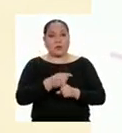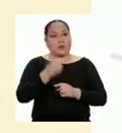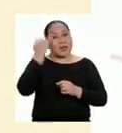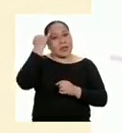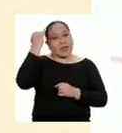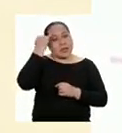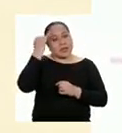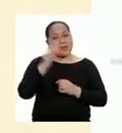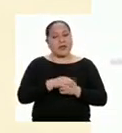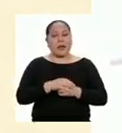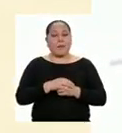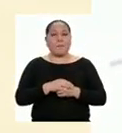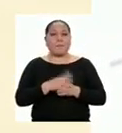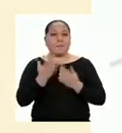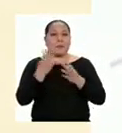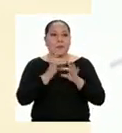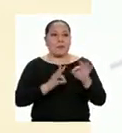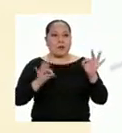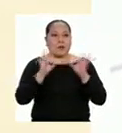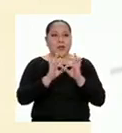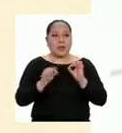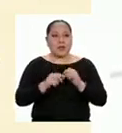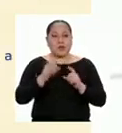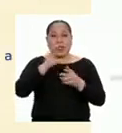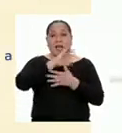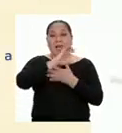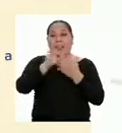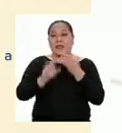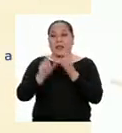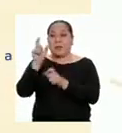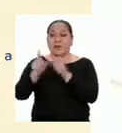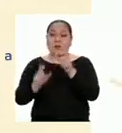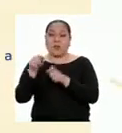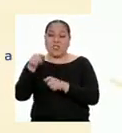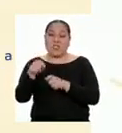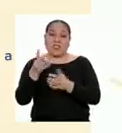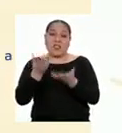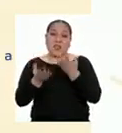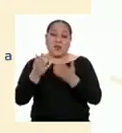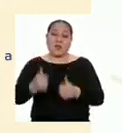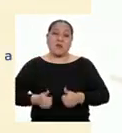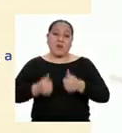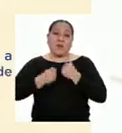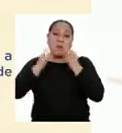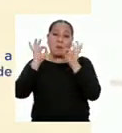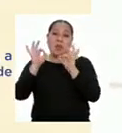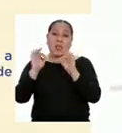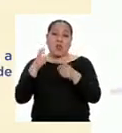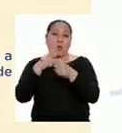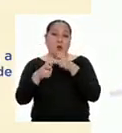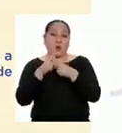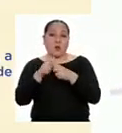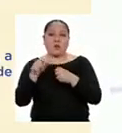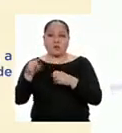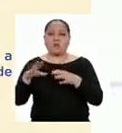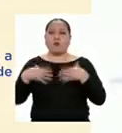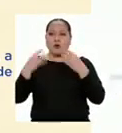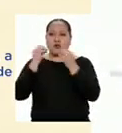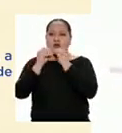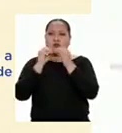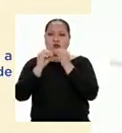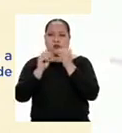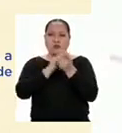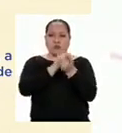definición de resiliencia. Es una característica de las personas que, a pesar de vivir situaciones de riesgo, son capaces de afrontarlas,